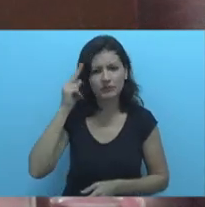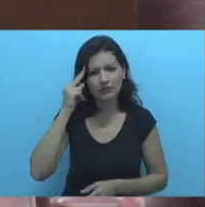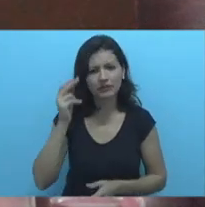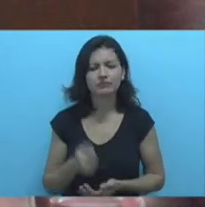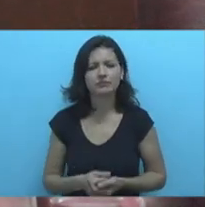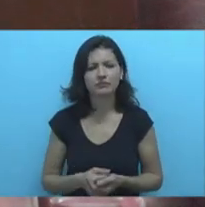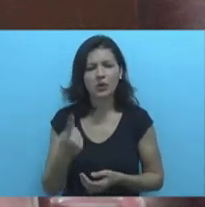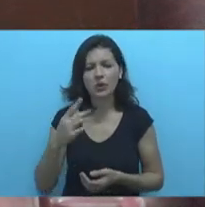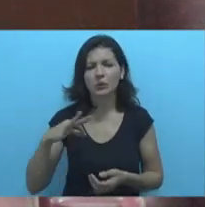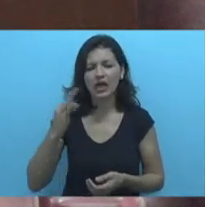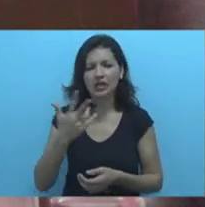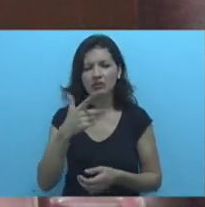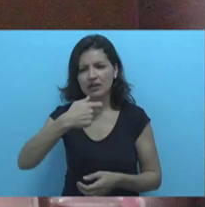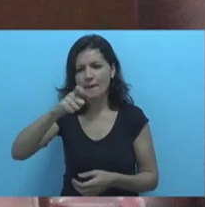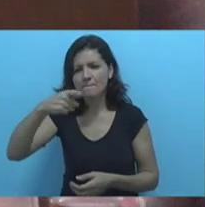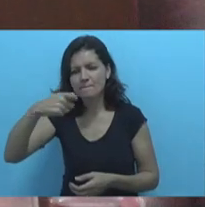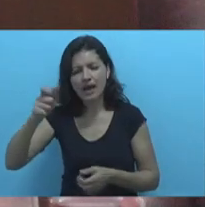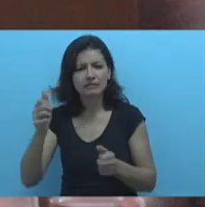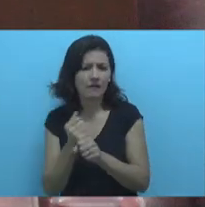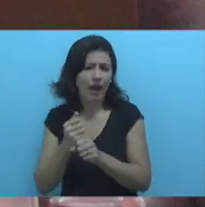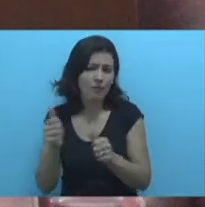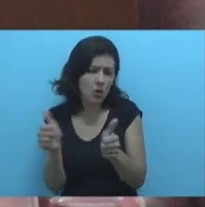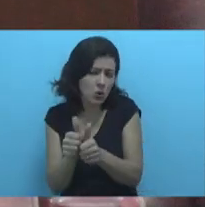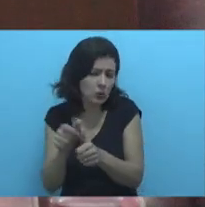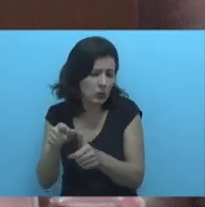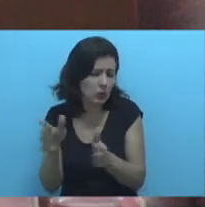y 3 meses que estuvimos con él lo demostró.